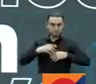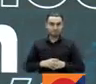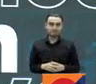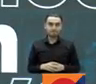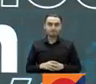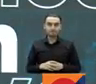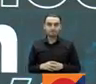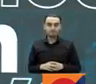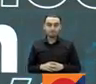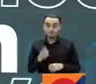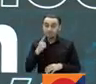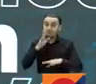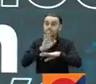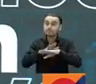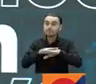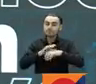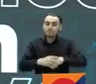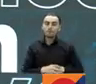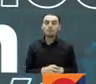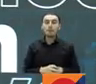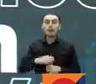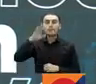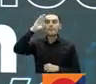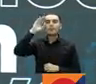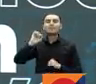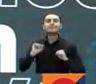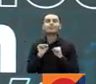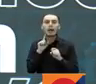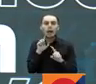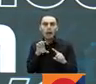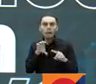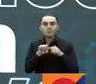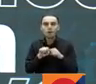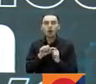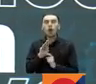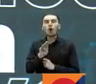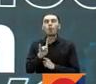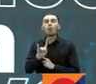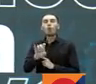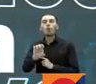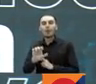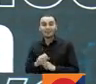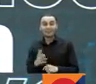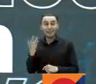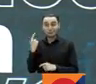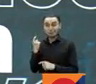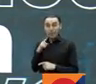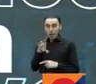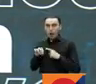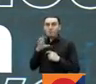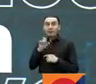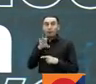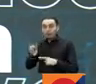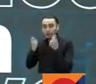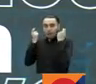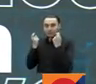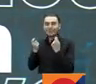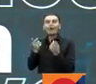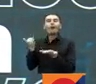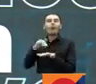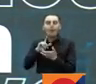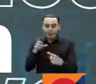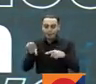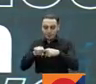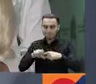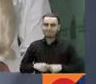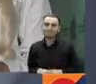Y atención a esta noticia. La policía de Bogotá encontró a Blue, el perrito que había sido robado hace unos días en la localidad de Engativá, norte de